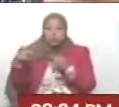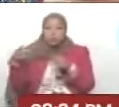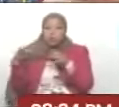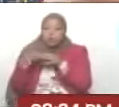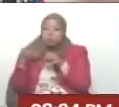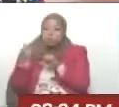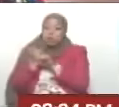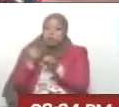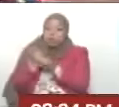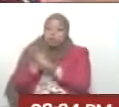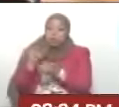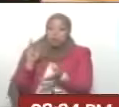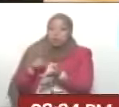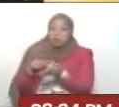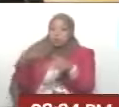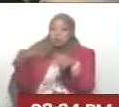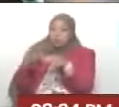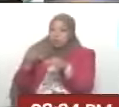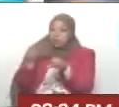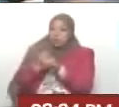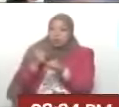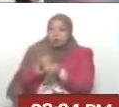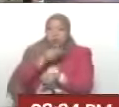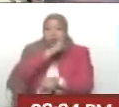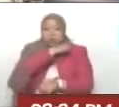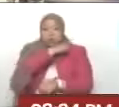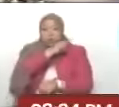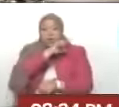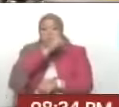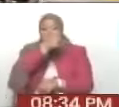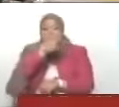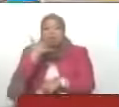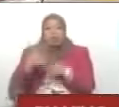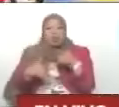reunión. Silita es la jefa de estrategia.